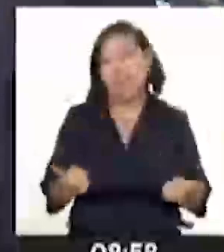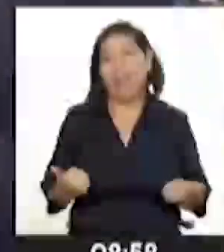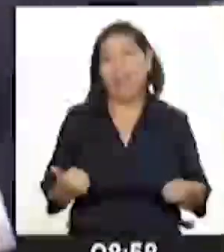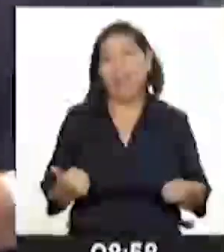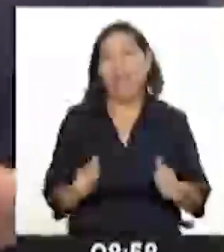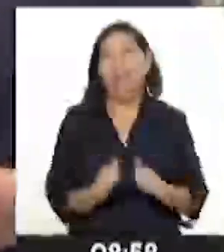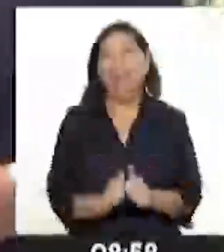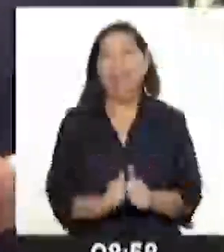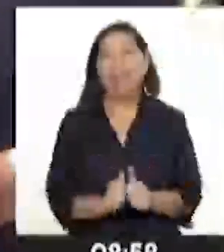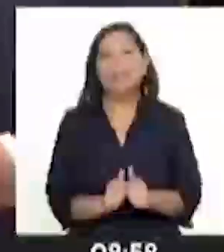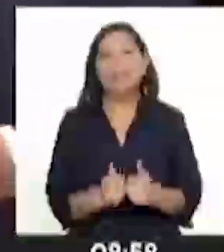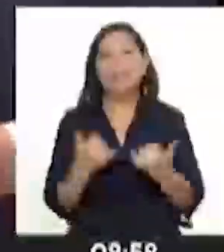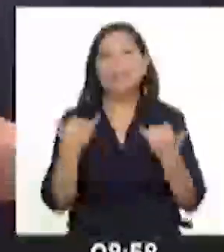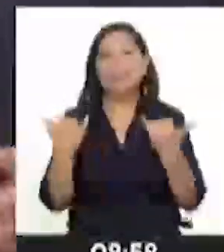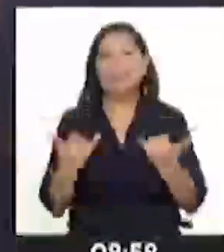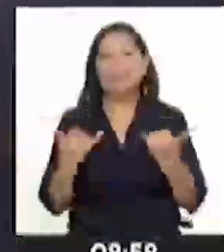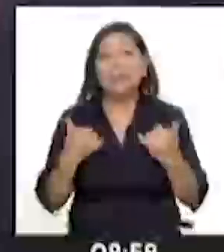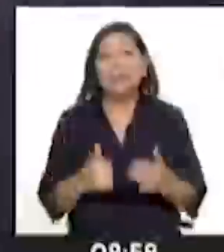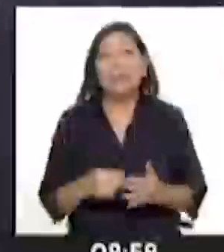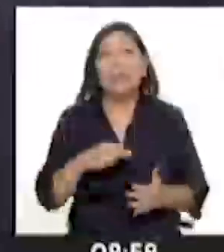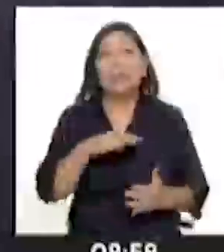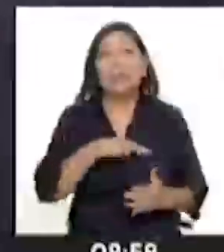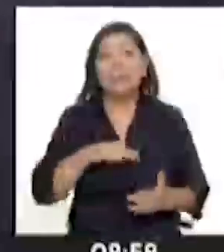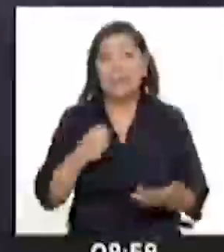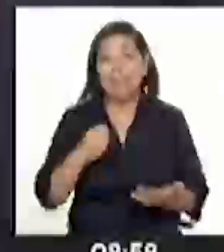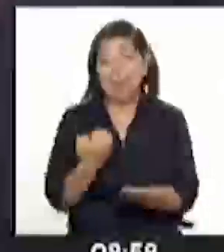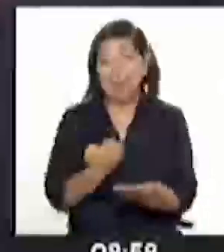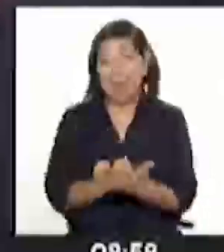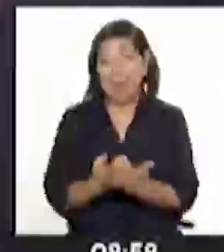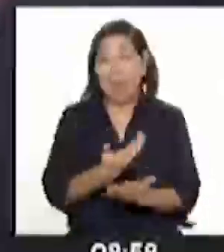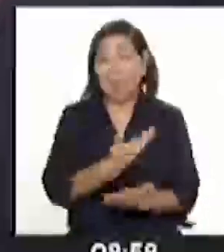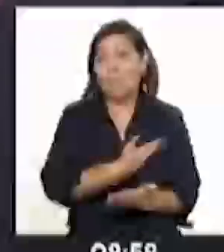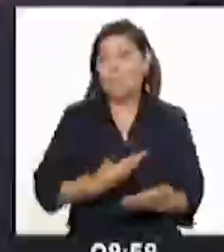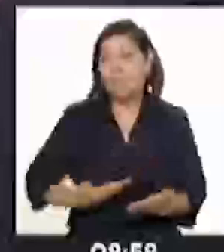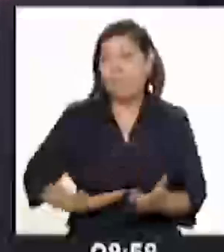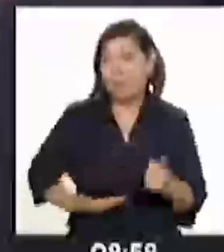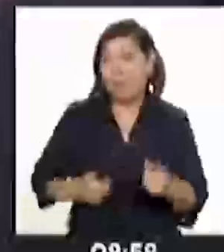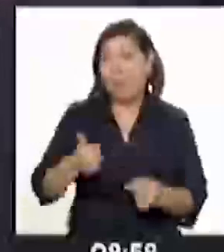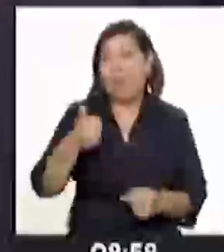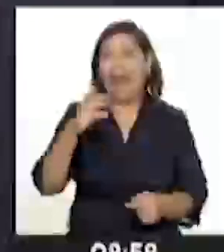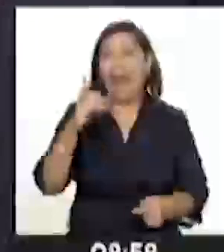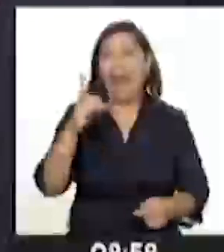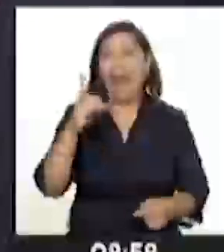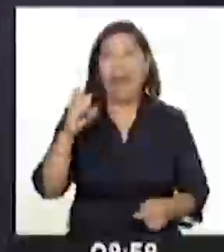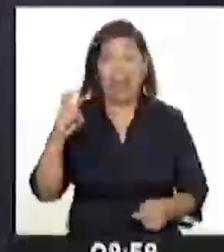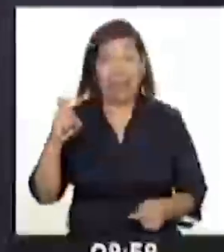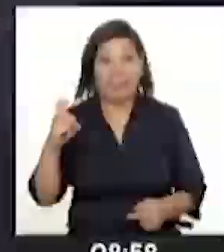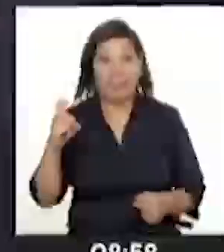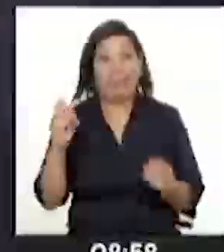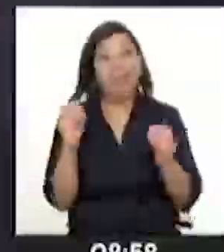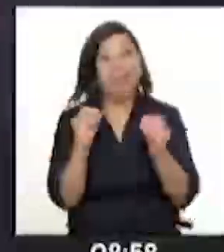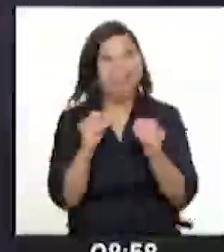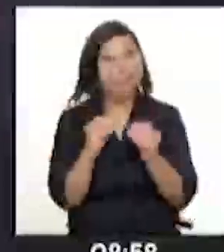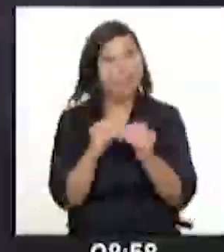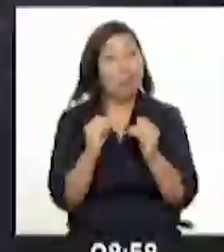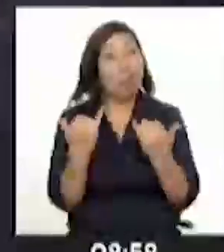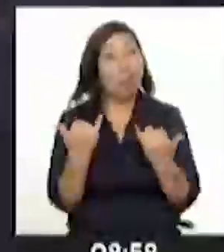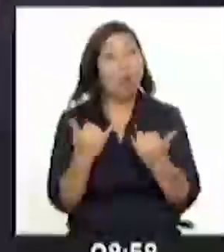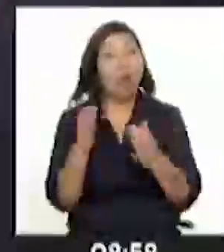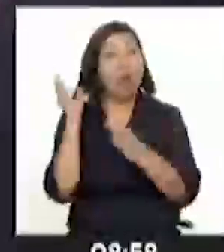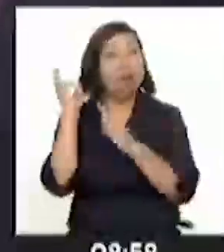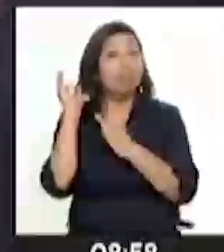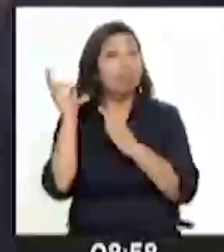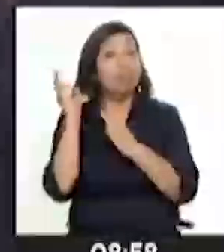gracias. Justamente el ministro de Economía y Finanzas y el presidente de ADEX fueron una de las autoridades que tuvieron la oportunidad de participar de